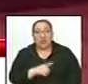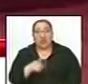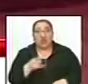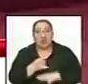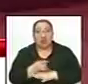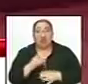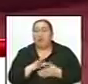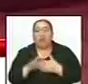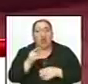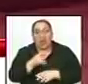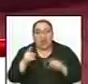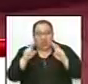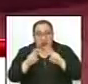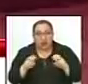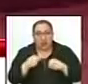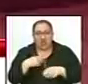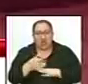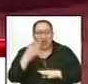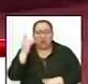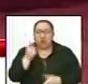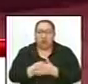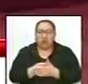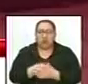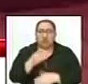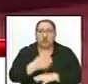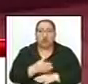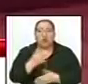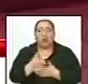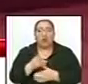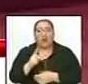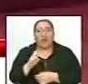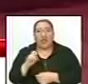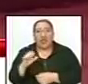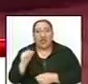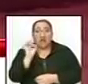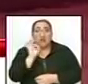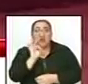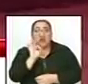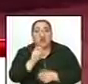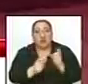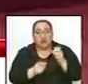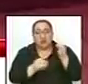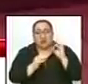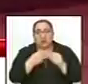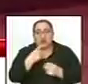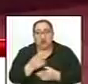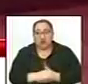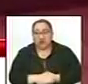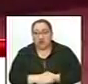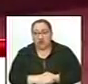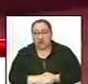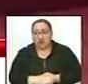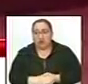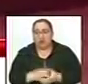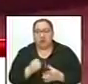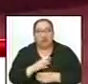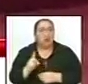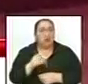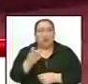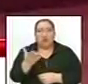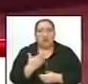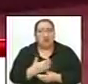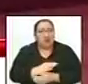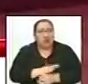acusando, o bueno, porque ha sido rechazada, sobre un delito que el propio ponente señala que el consejero ha dicho que no le han